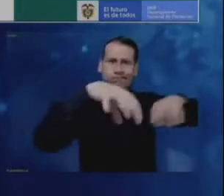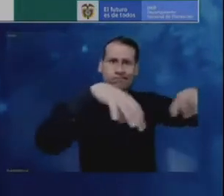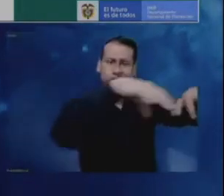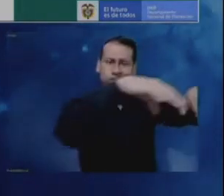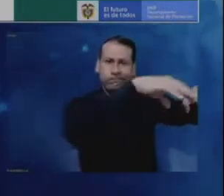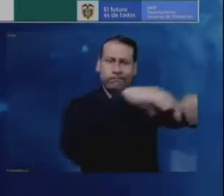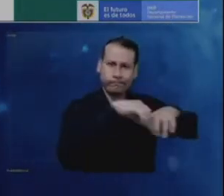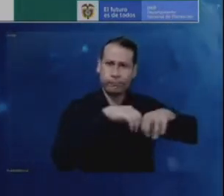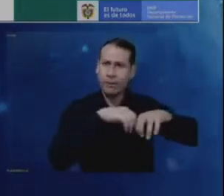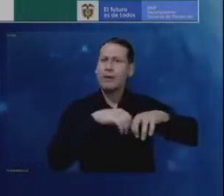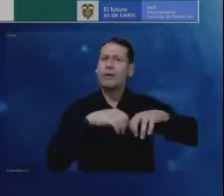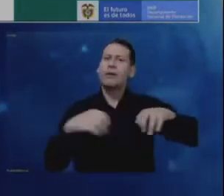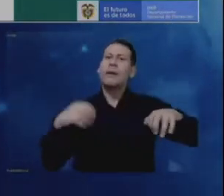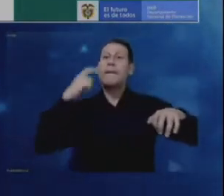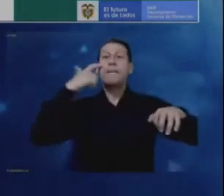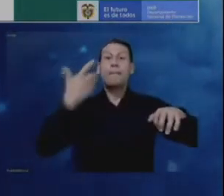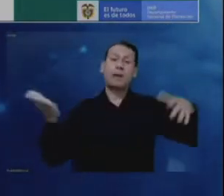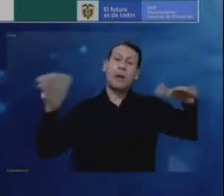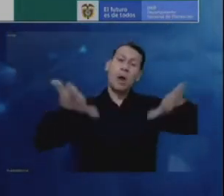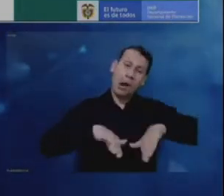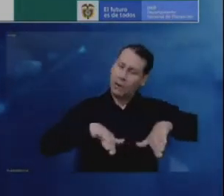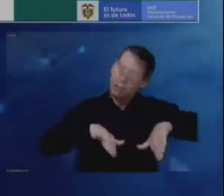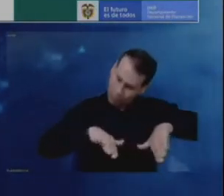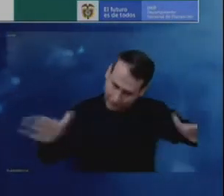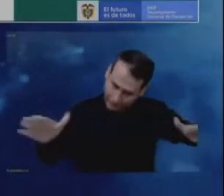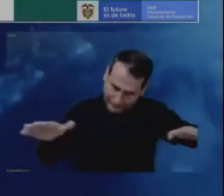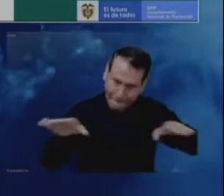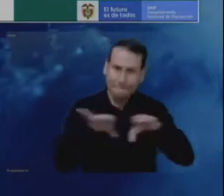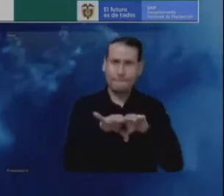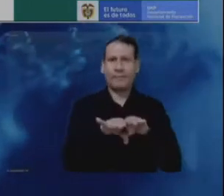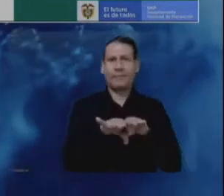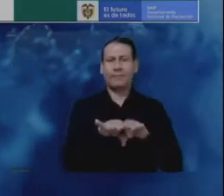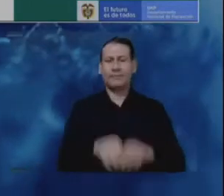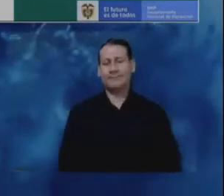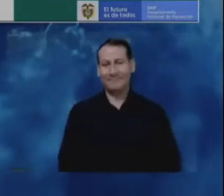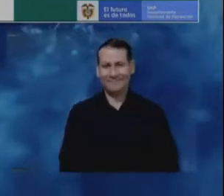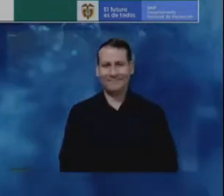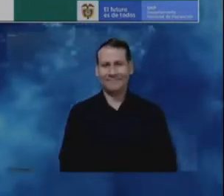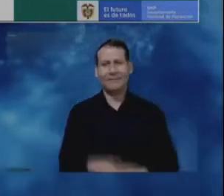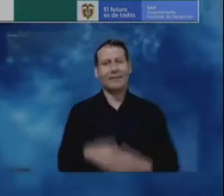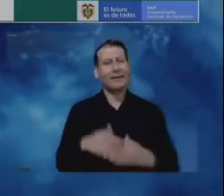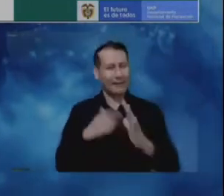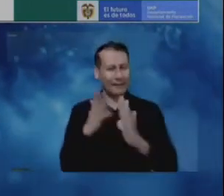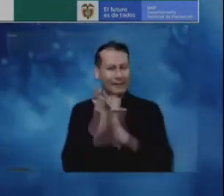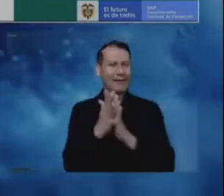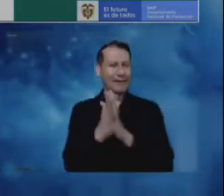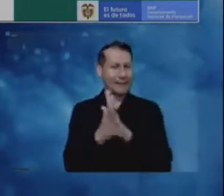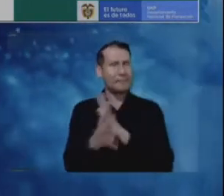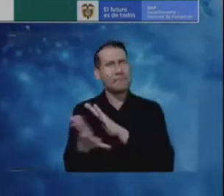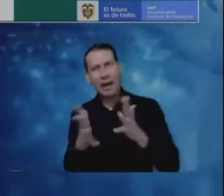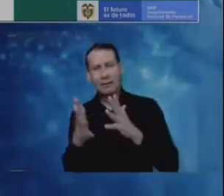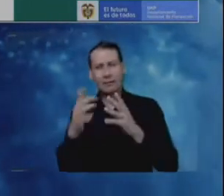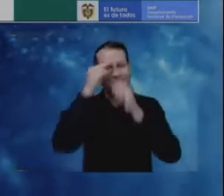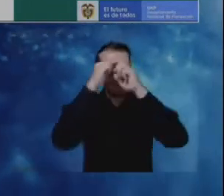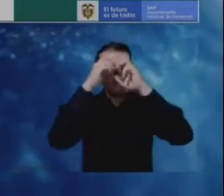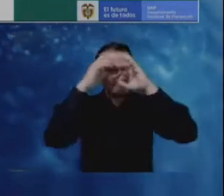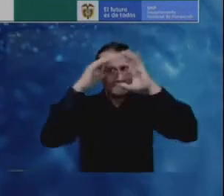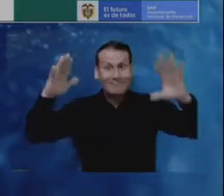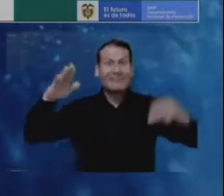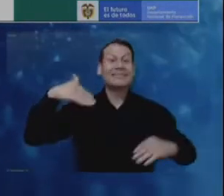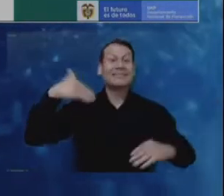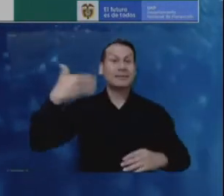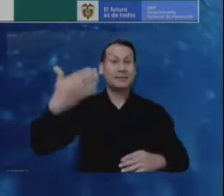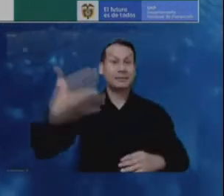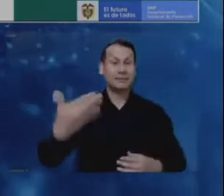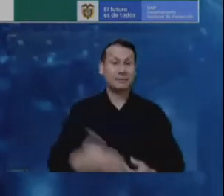pues, quería como un poquito cerrar, comentarles lo que nosotros nos estamos imaginando más adelante. Y básicamente lo que nos estamos imaginando un poquito es